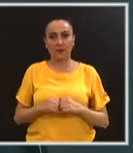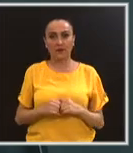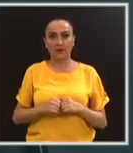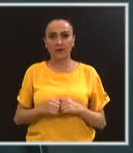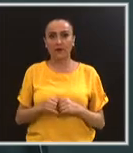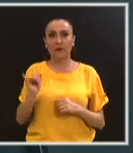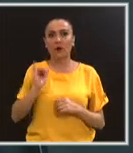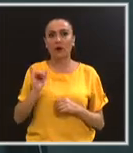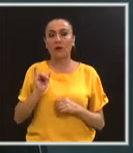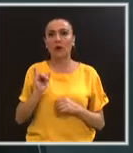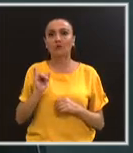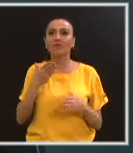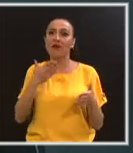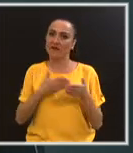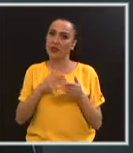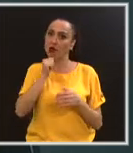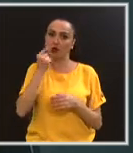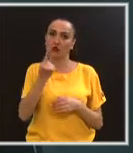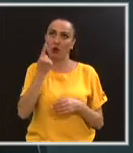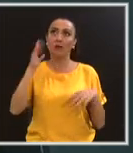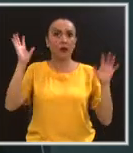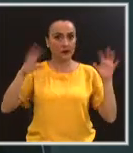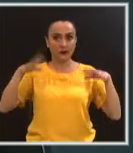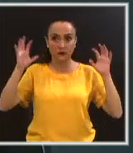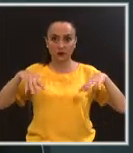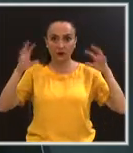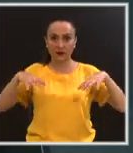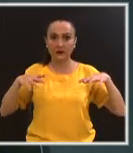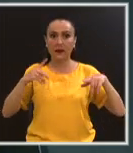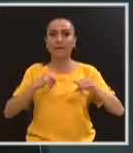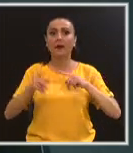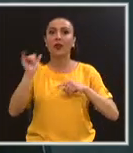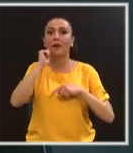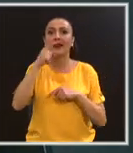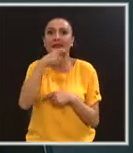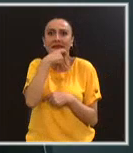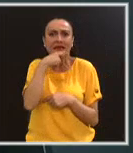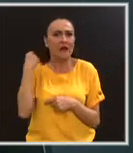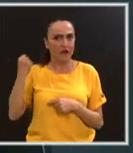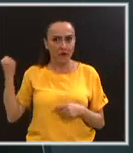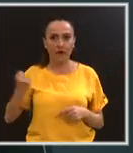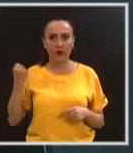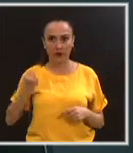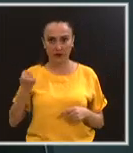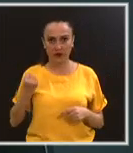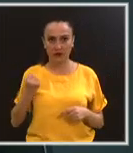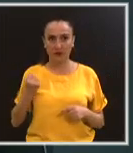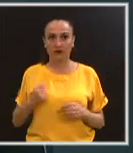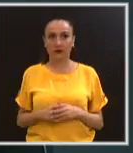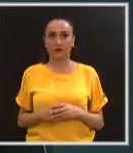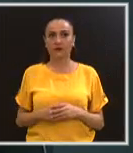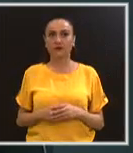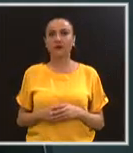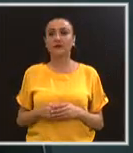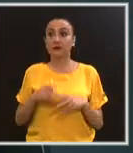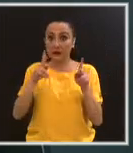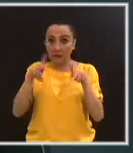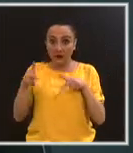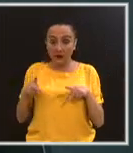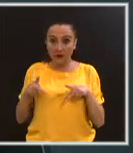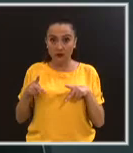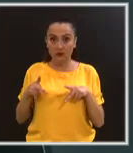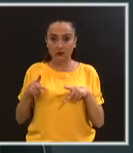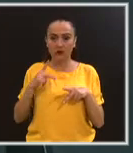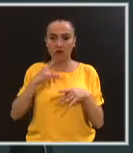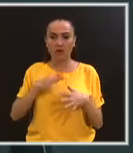directamente Afecta no solamente por las lluvias sino también cuando hay sequías cuando hay sequías entonces la gente